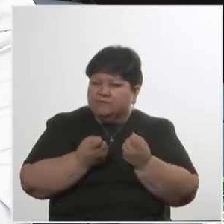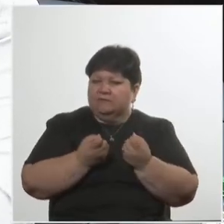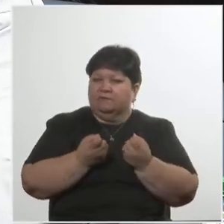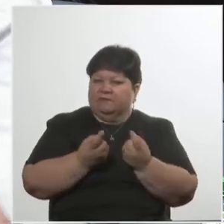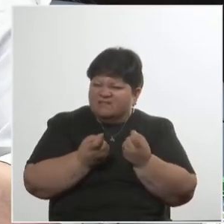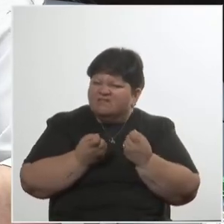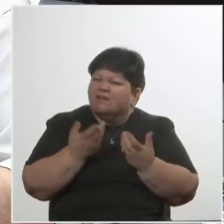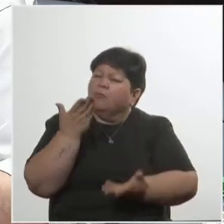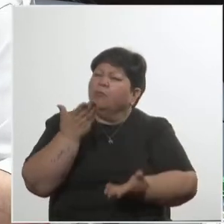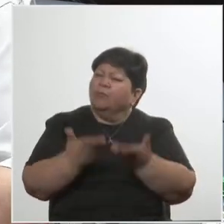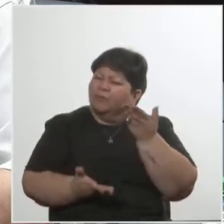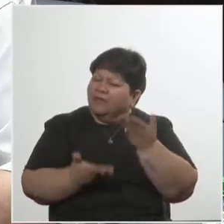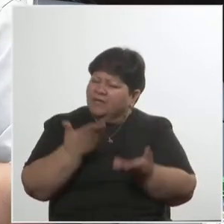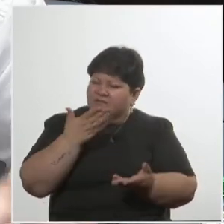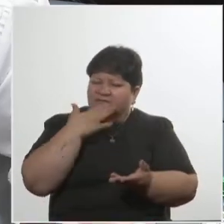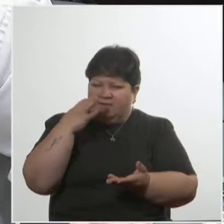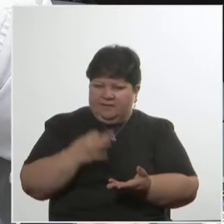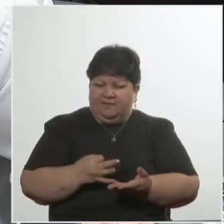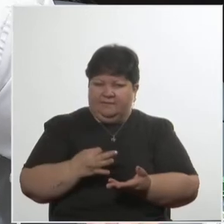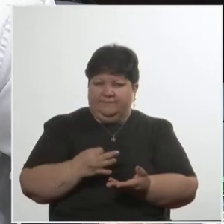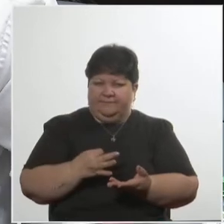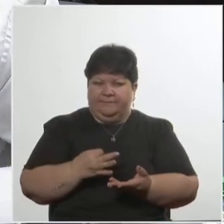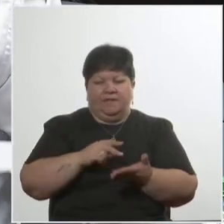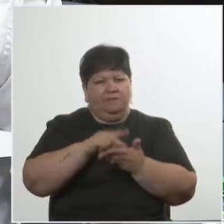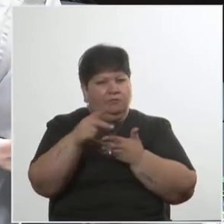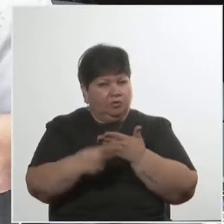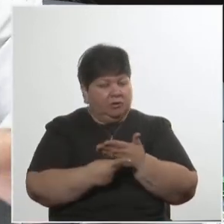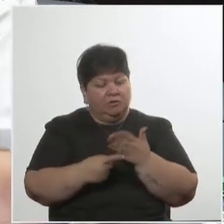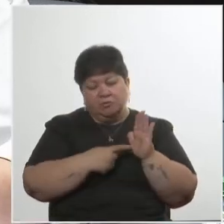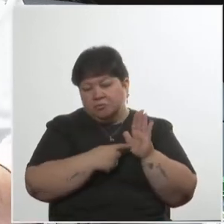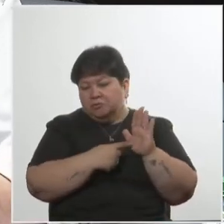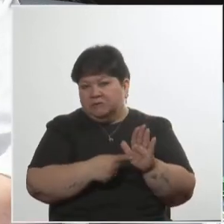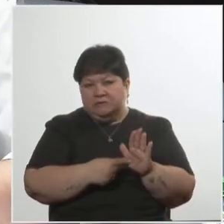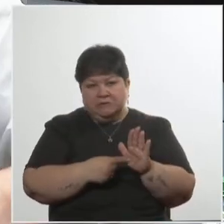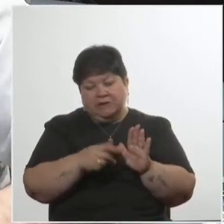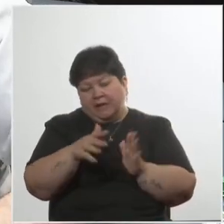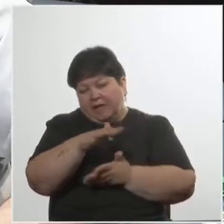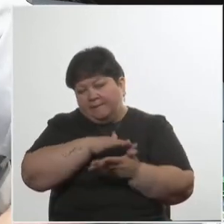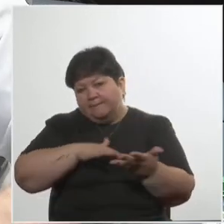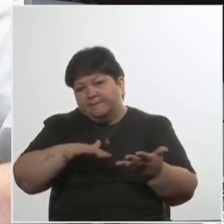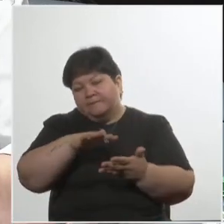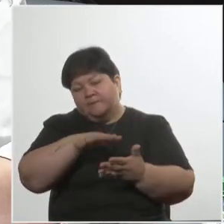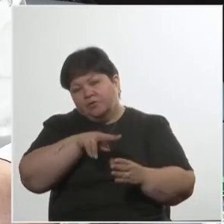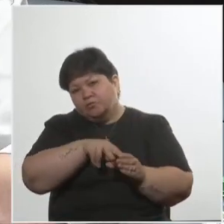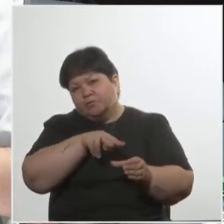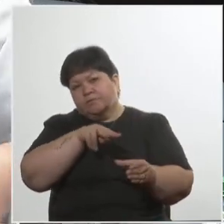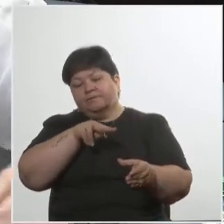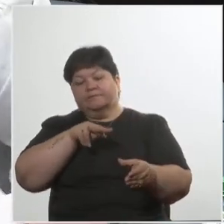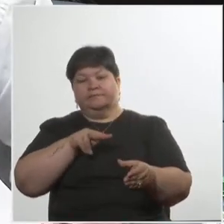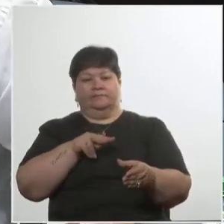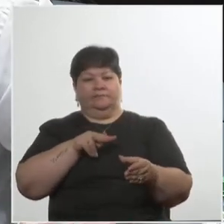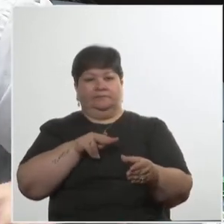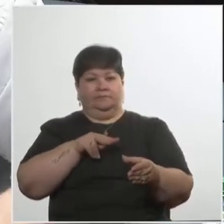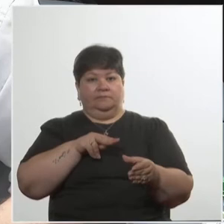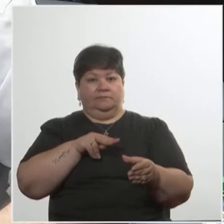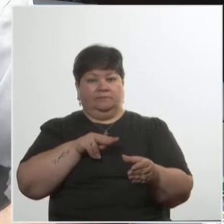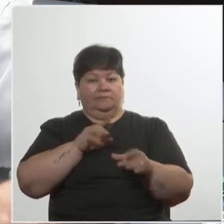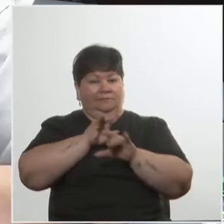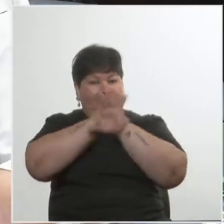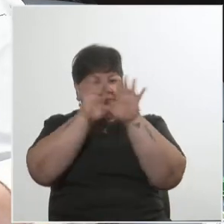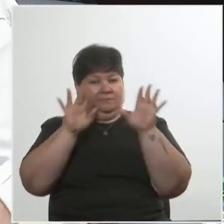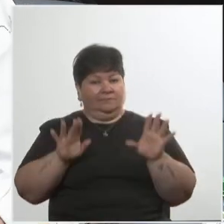aceptamos Entonces el proyecto no establece con Claridad el ámbito subjetivo tenemos dudas acerca de